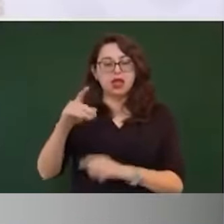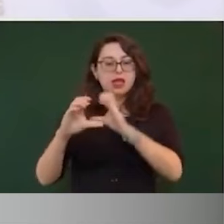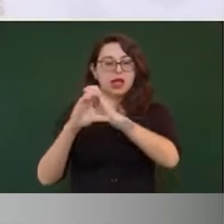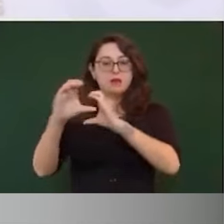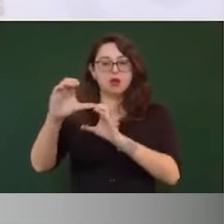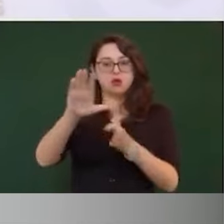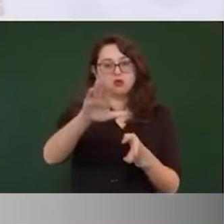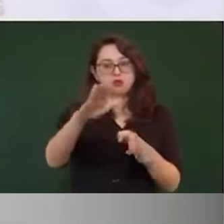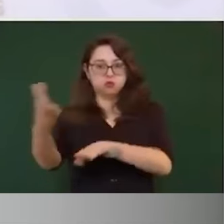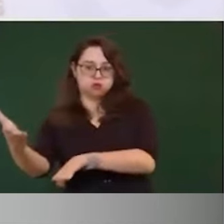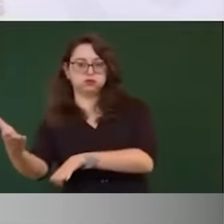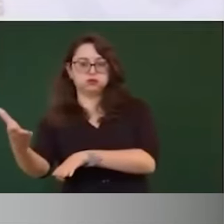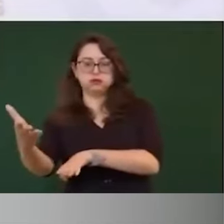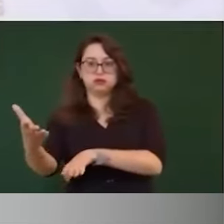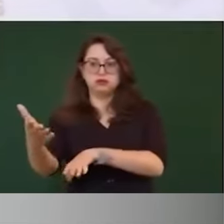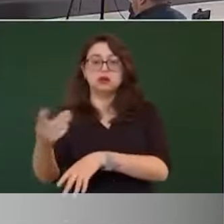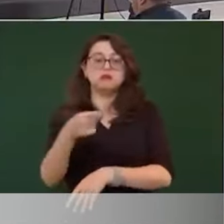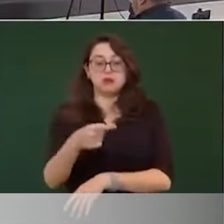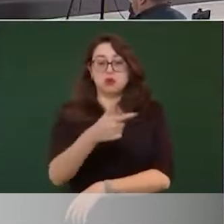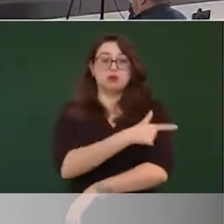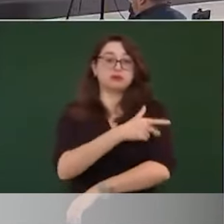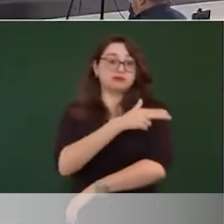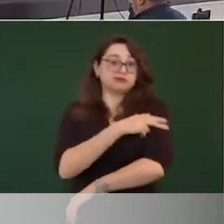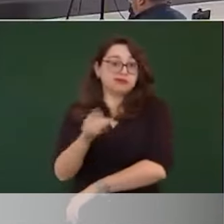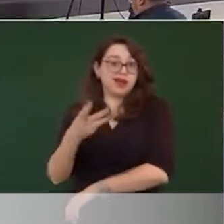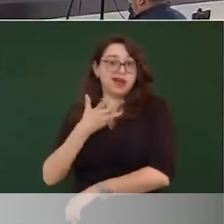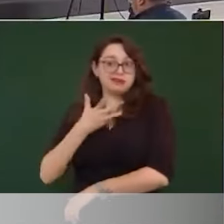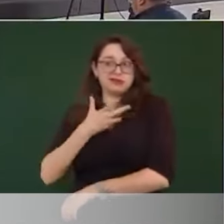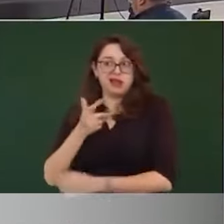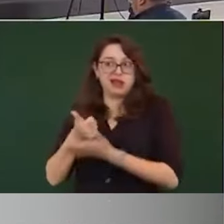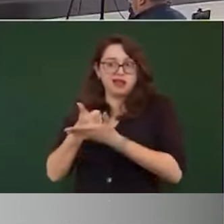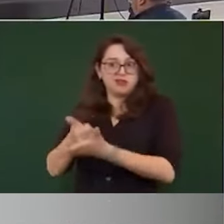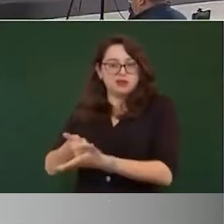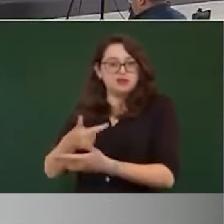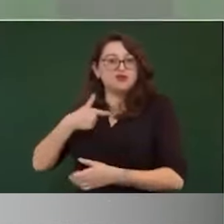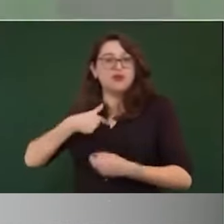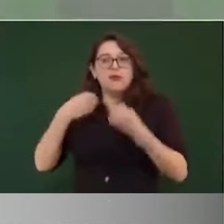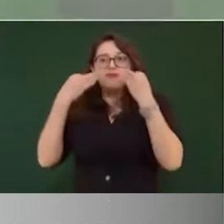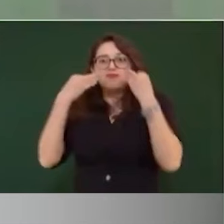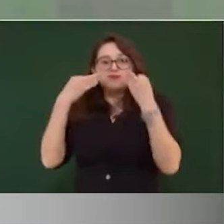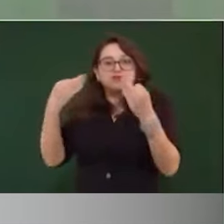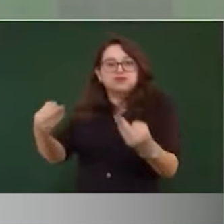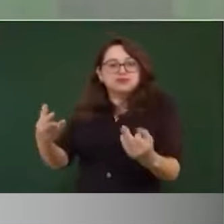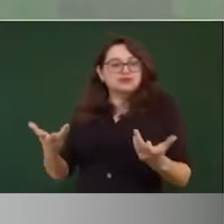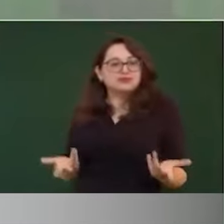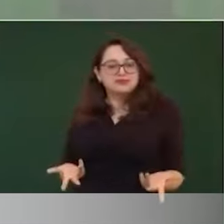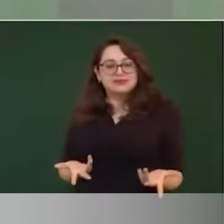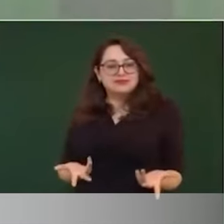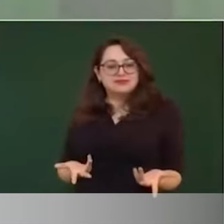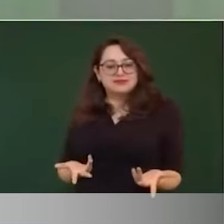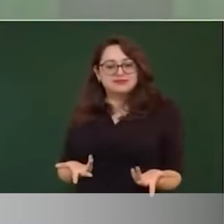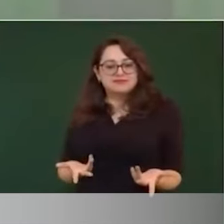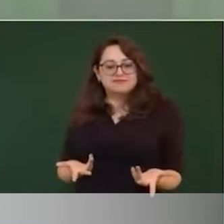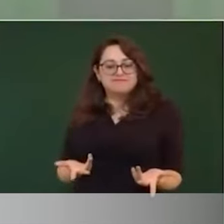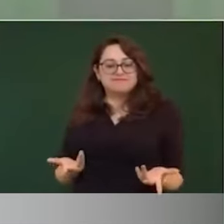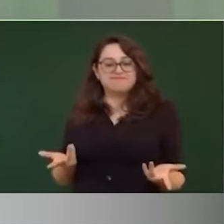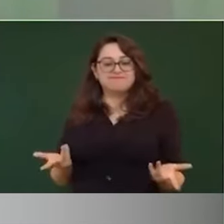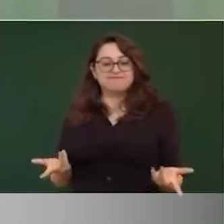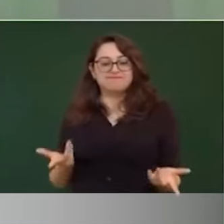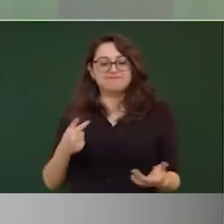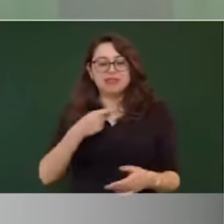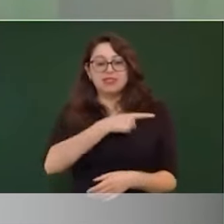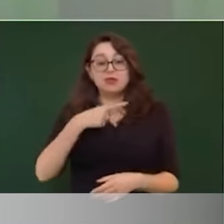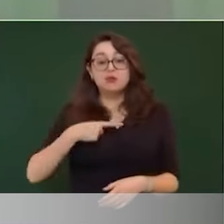Y ahí estaba la guard la guardia nacional o sea me percaté personalmente de la presencia de la guarda nacional eh